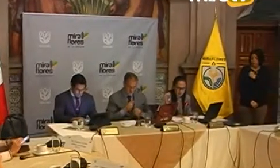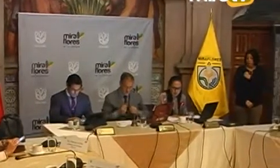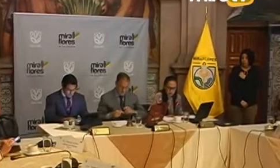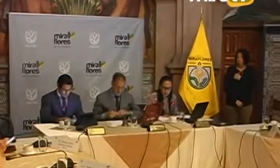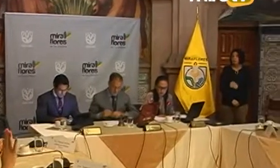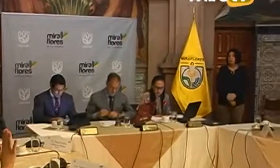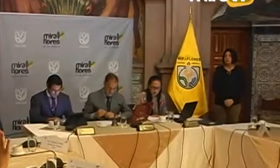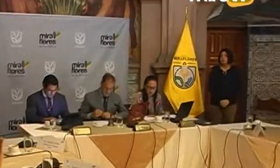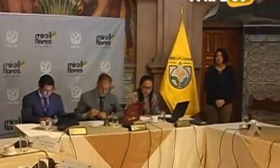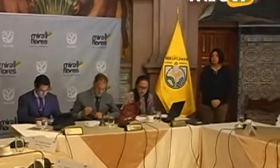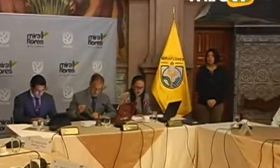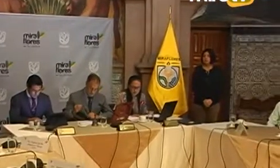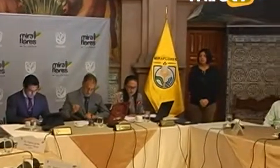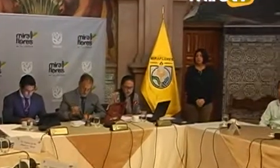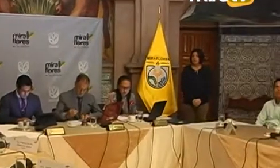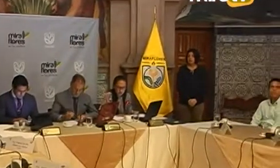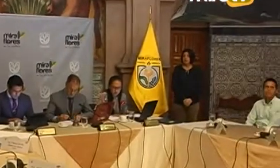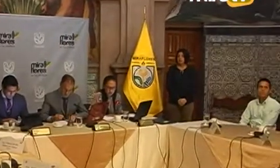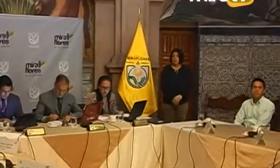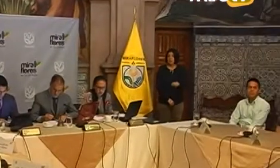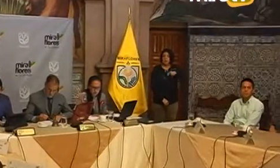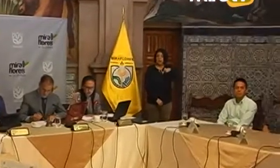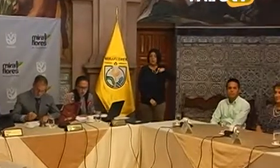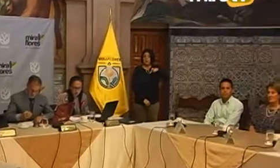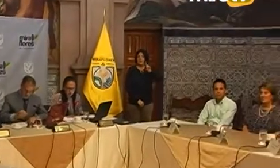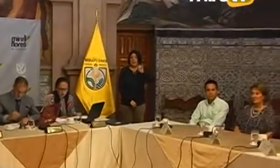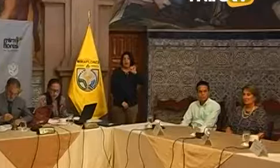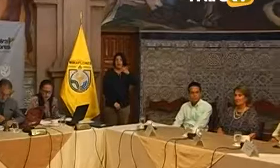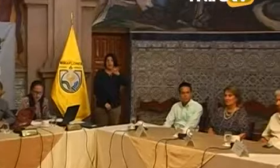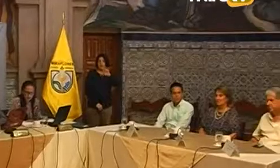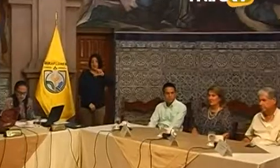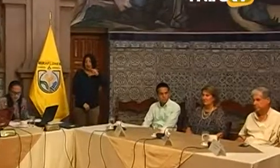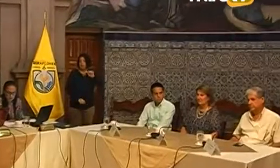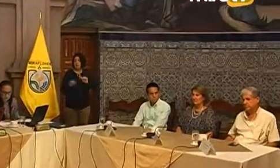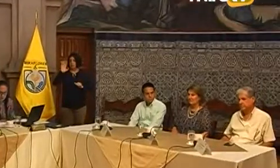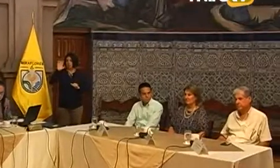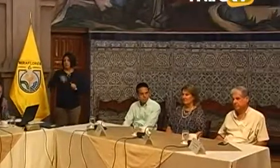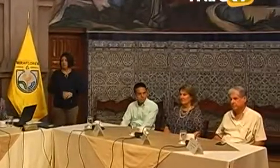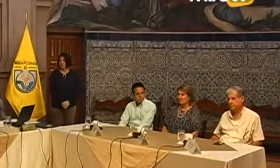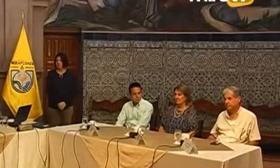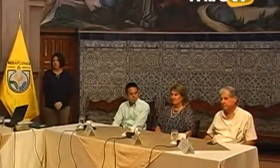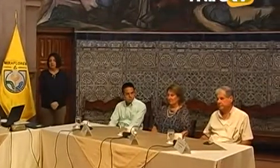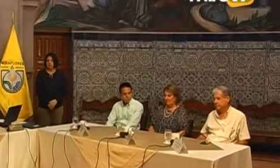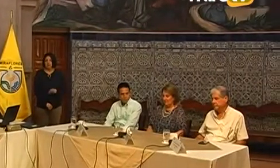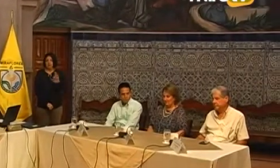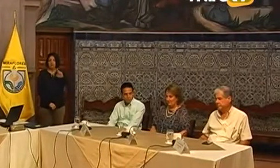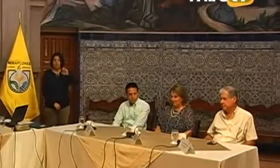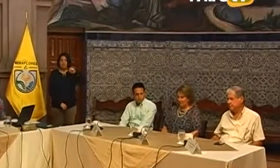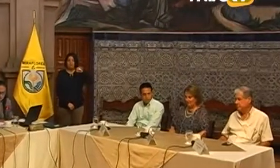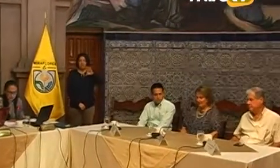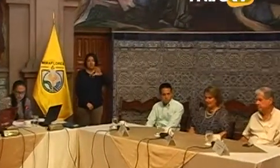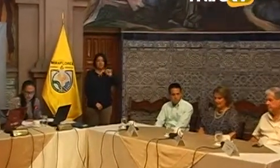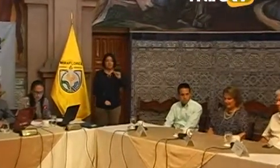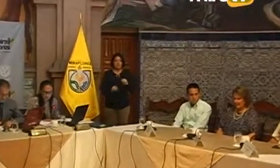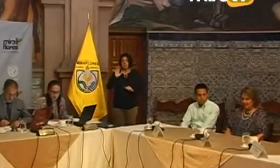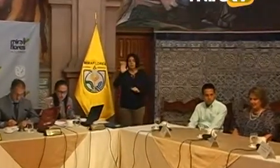Susana Stilich Watson. Señorita Daniela Lozano Vítor. Señora Franca Rey